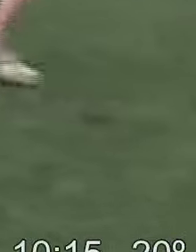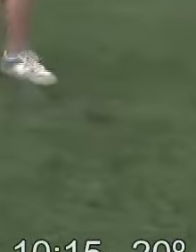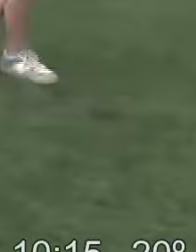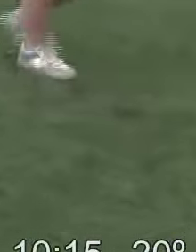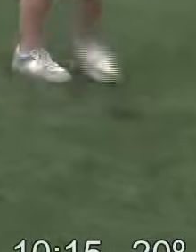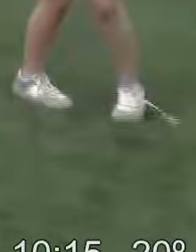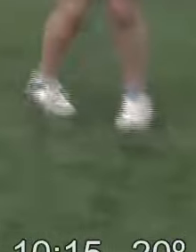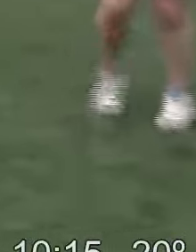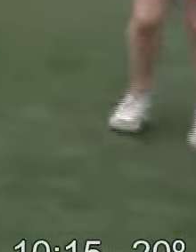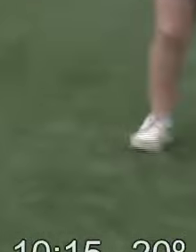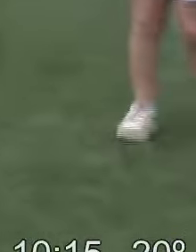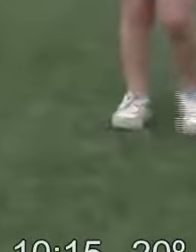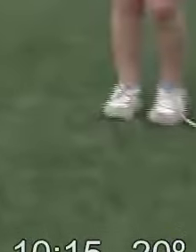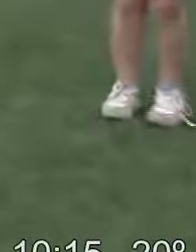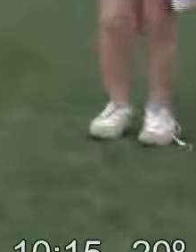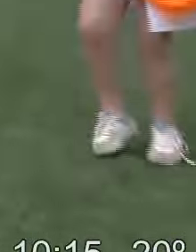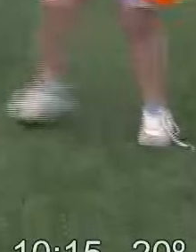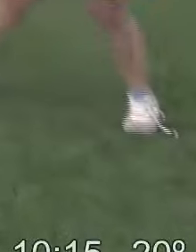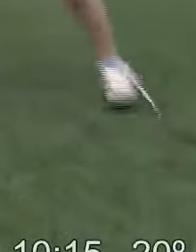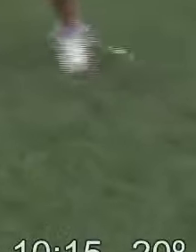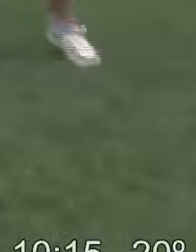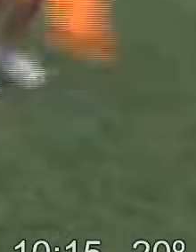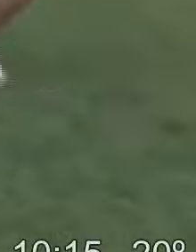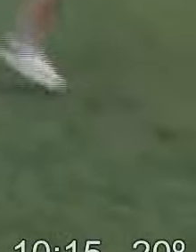llorar bajó y empieza el